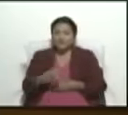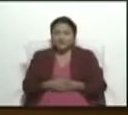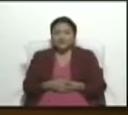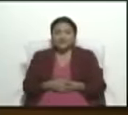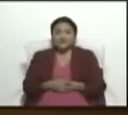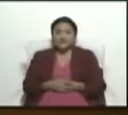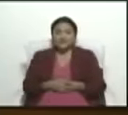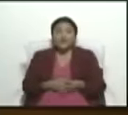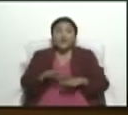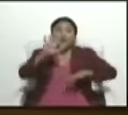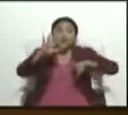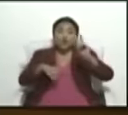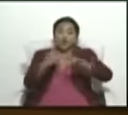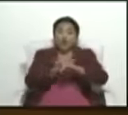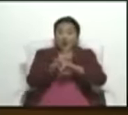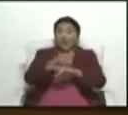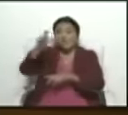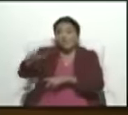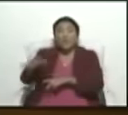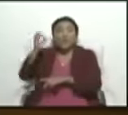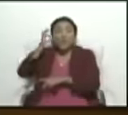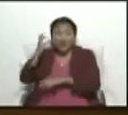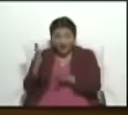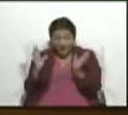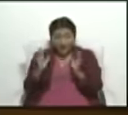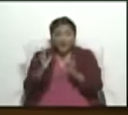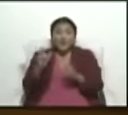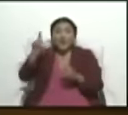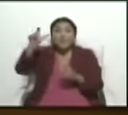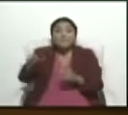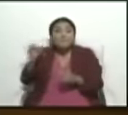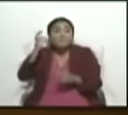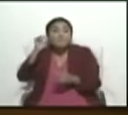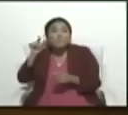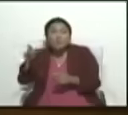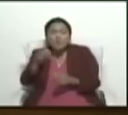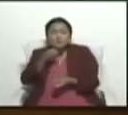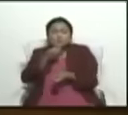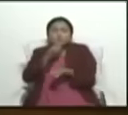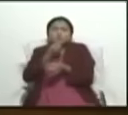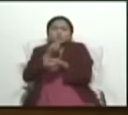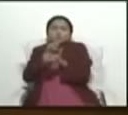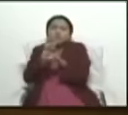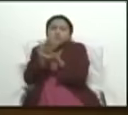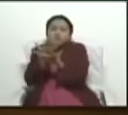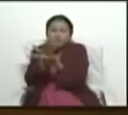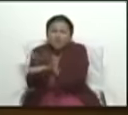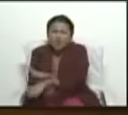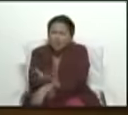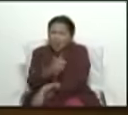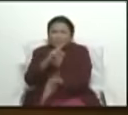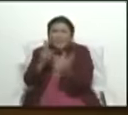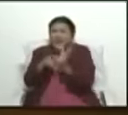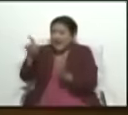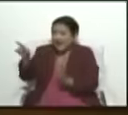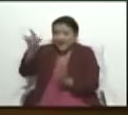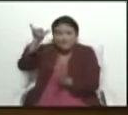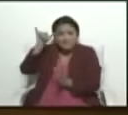que finalmente Natalia Améstica, oigan esto con atención, narra cómo ella,